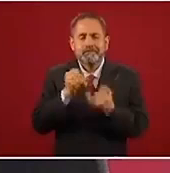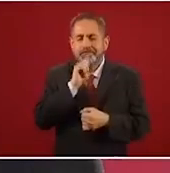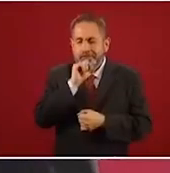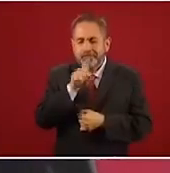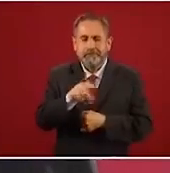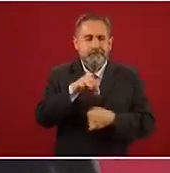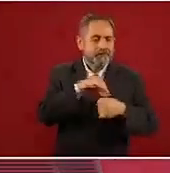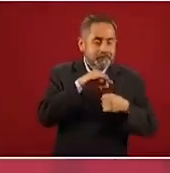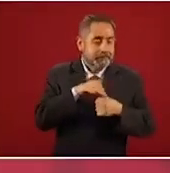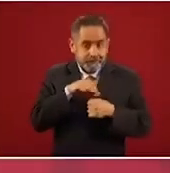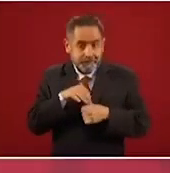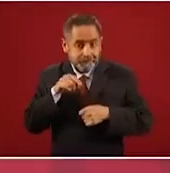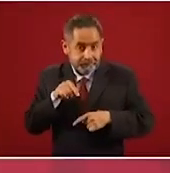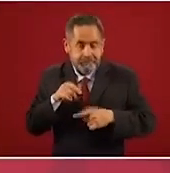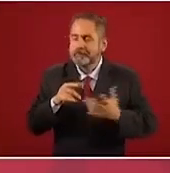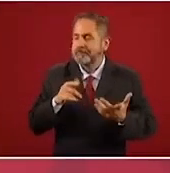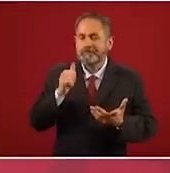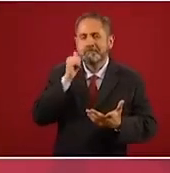siempre se